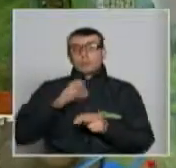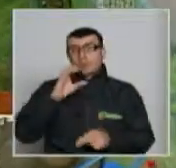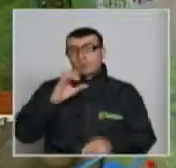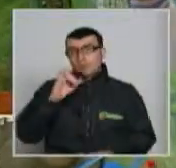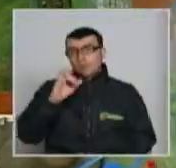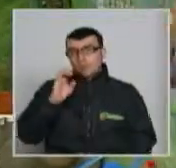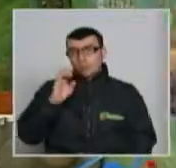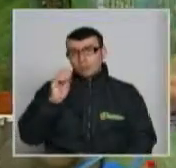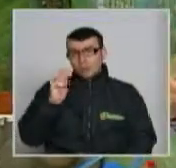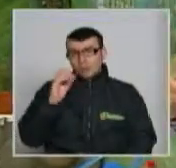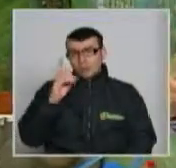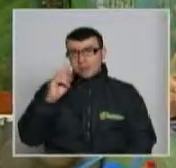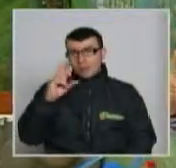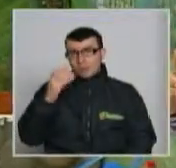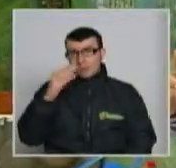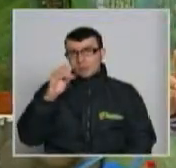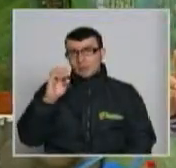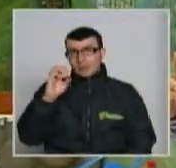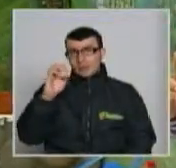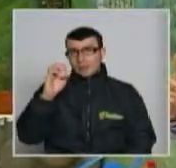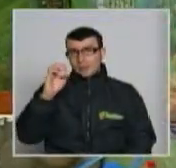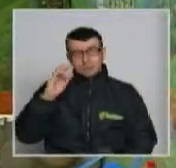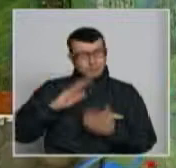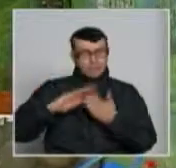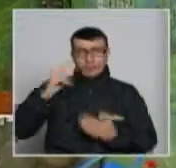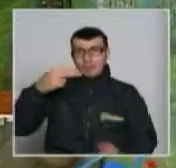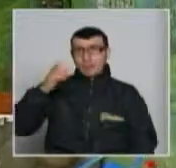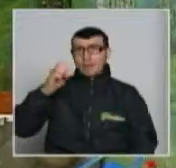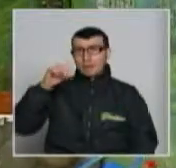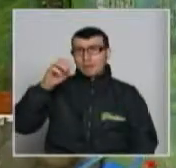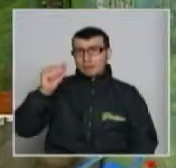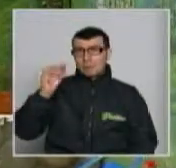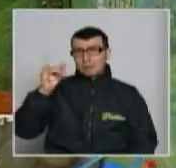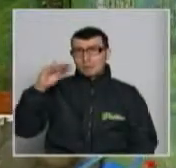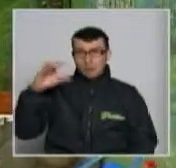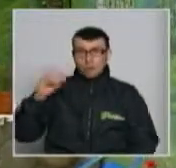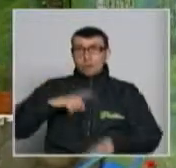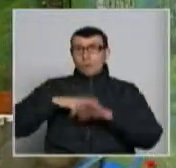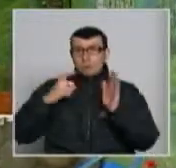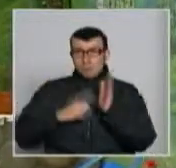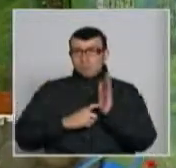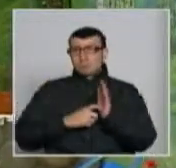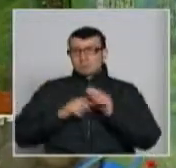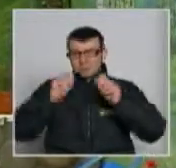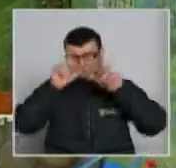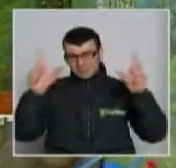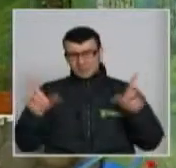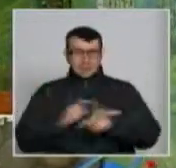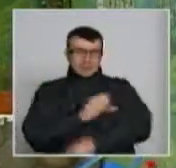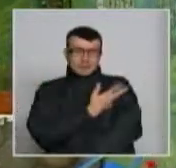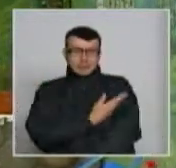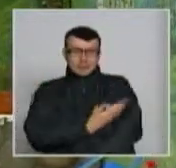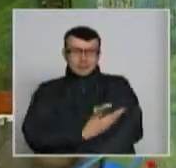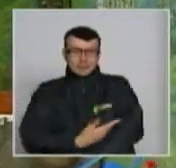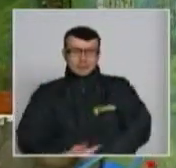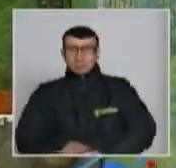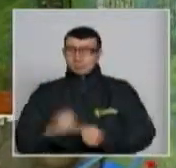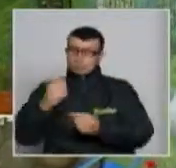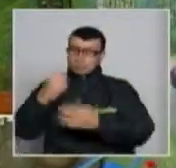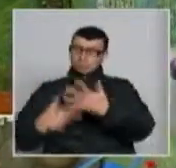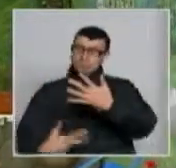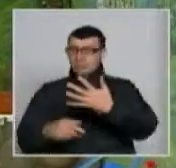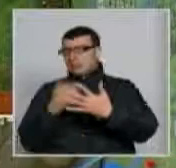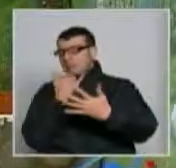una lectura grande de todo mi sistema inmunológico. Y con eso yo ya me estoy orientando qué está pasando en mi cuerpo.